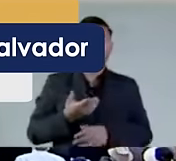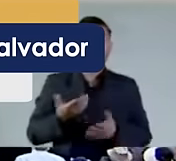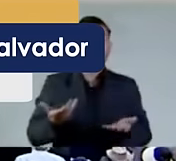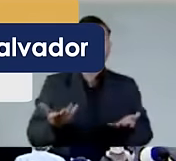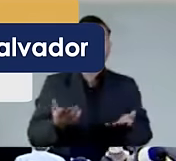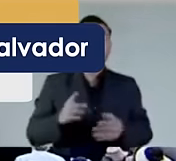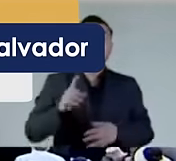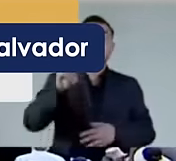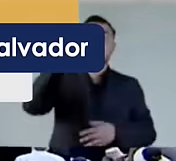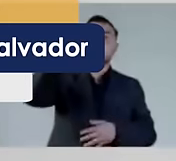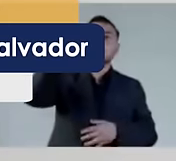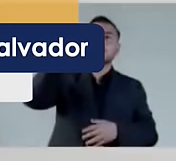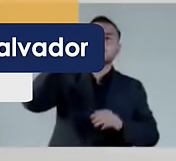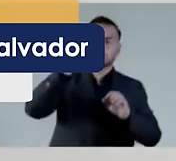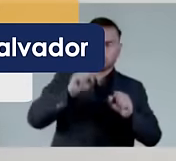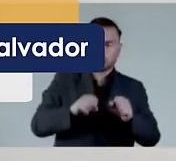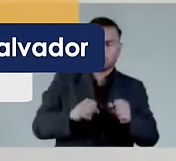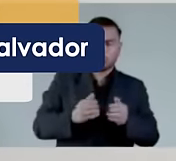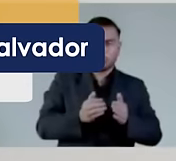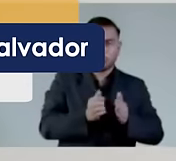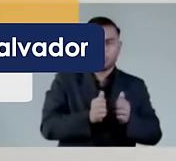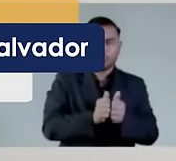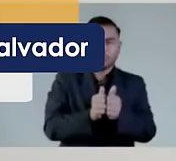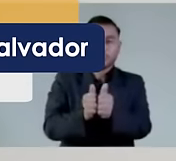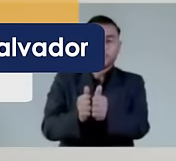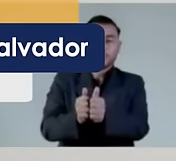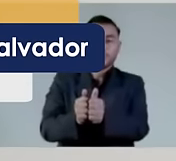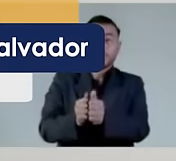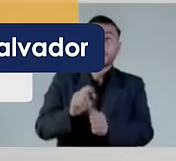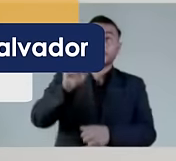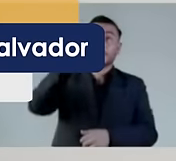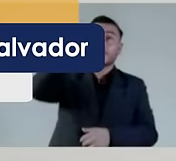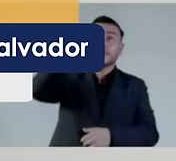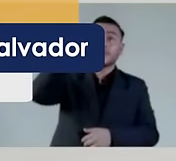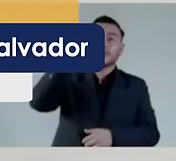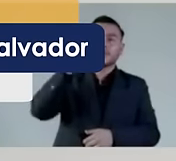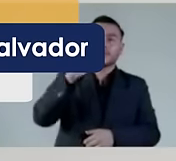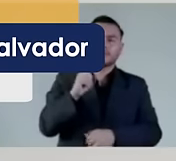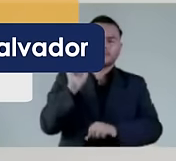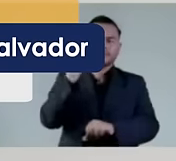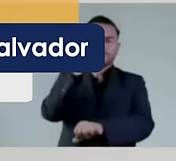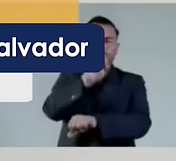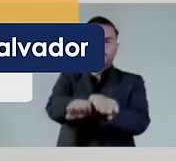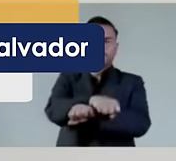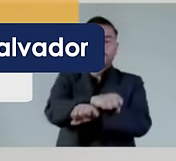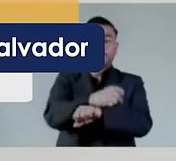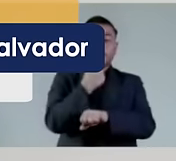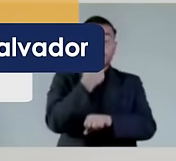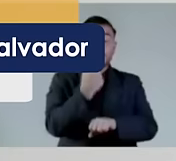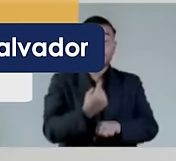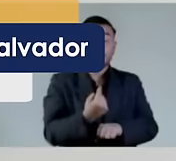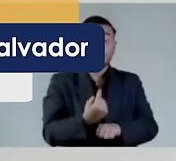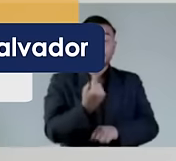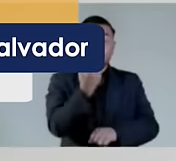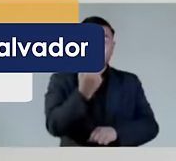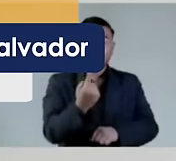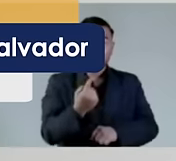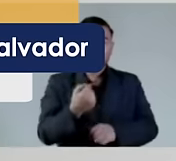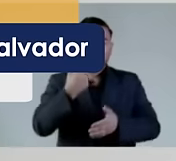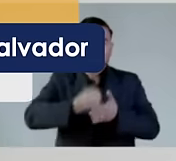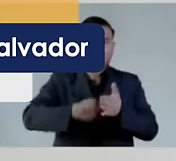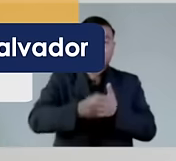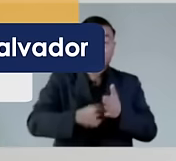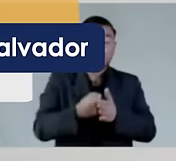bendito será tu entrar y tu salir dios derrotará a los enemigos que se levanten contra ti y por un